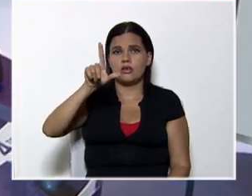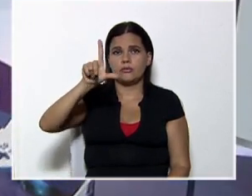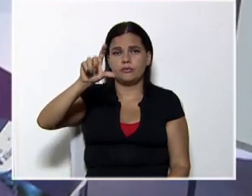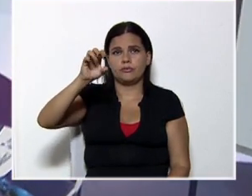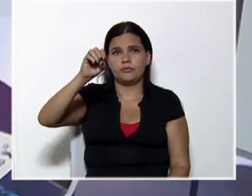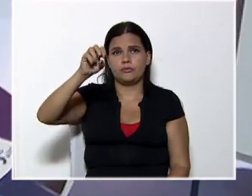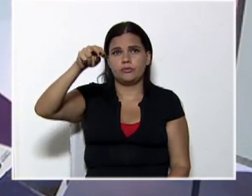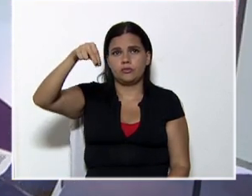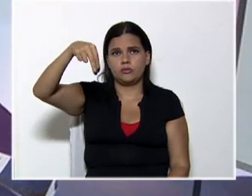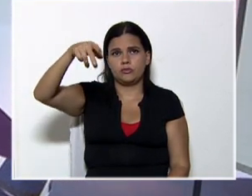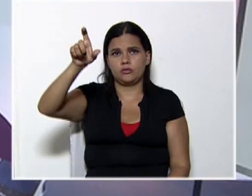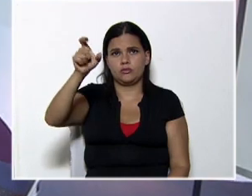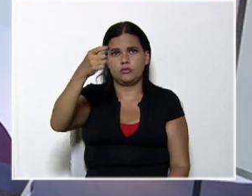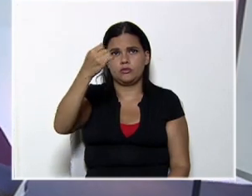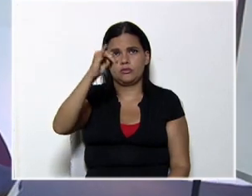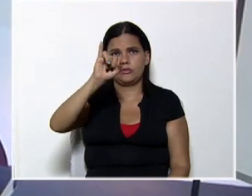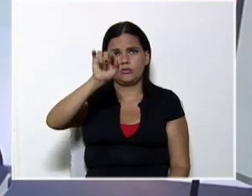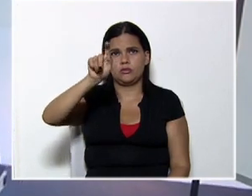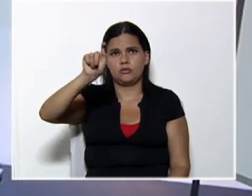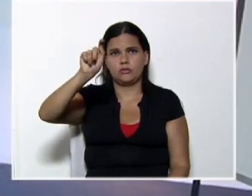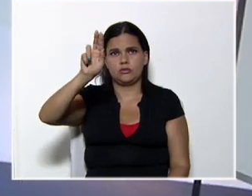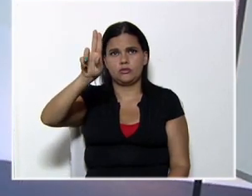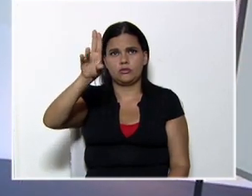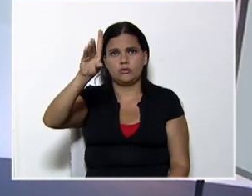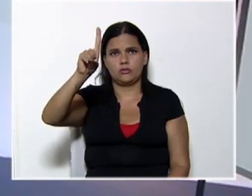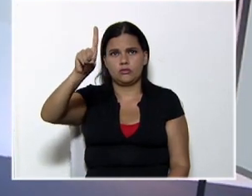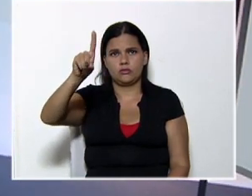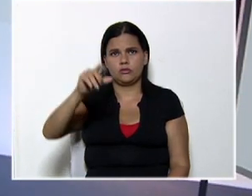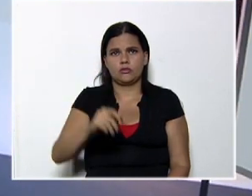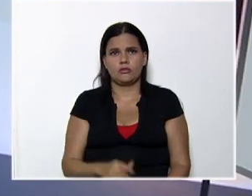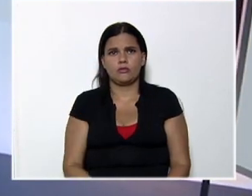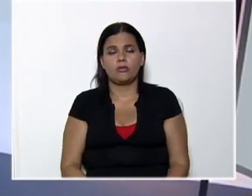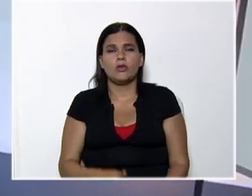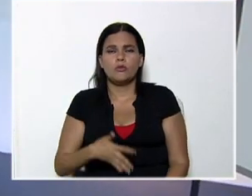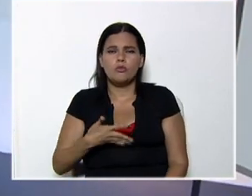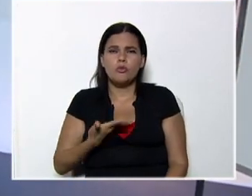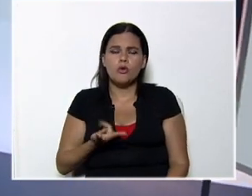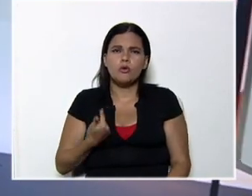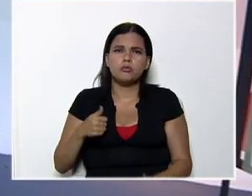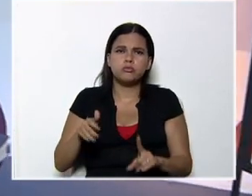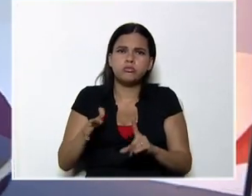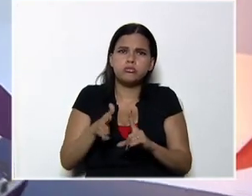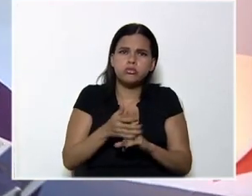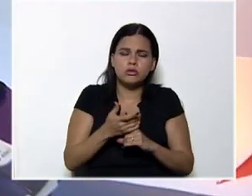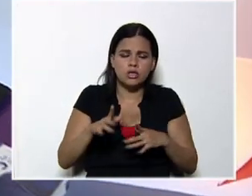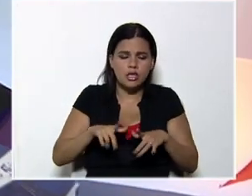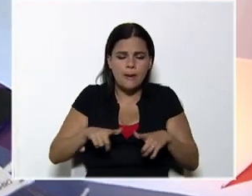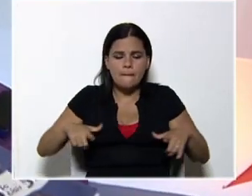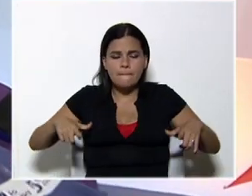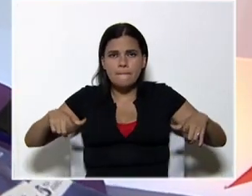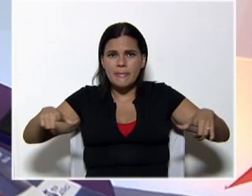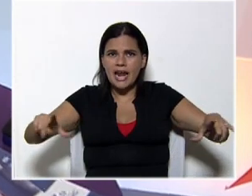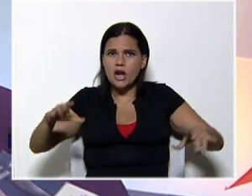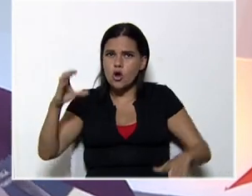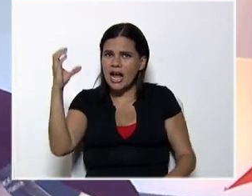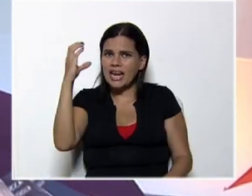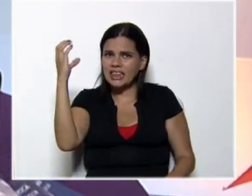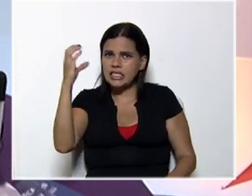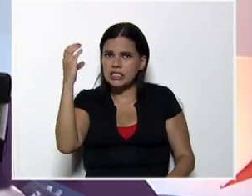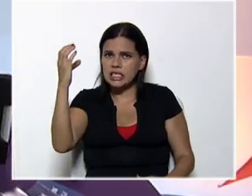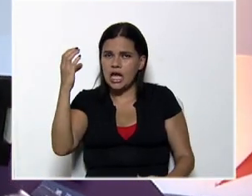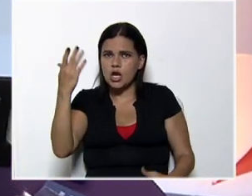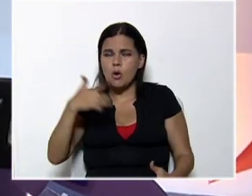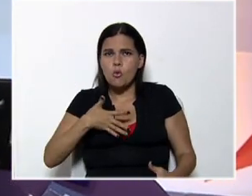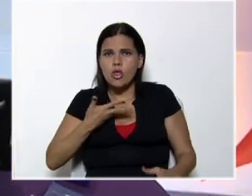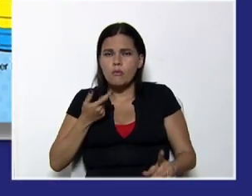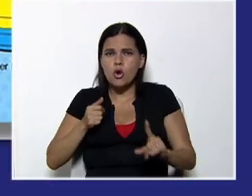este plano cartesiano a través del plano cartesiano, podemos ubicar varias